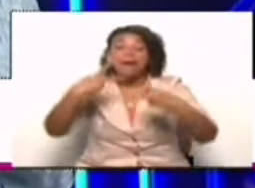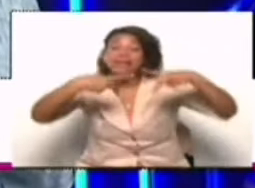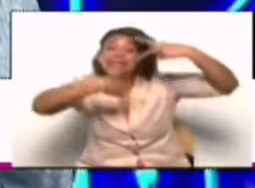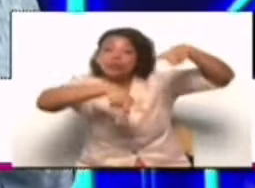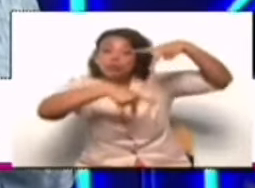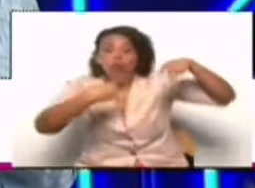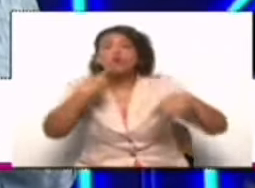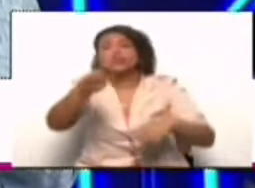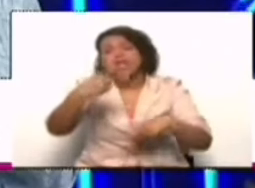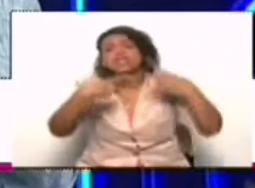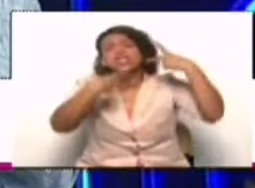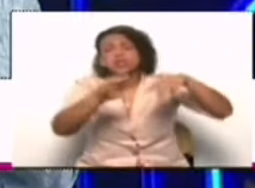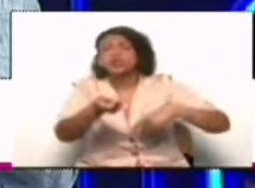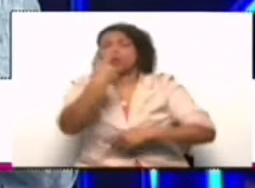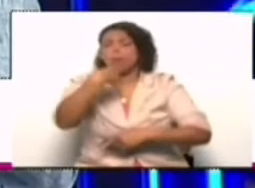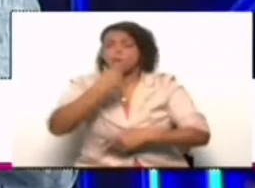TikTok.